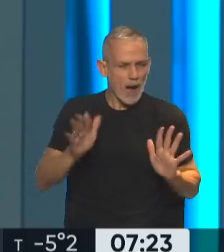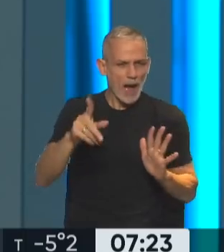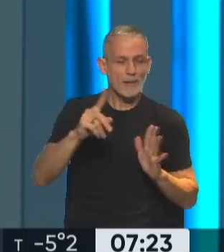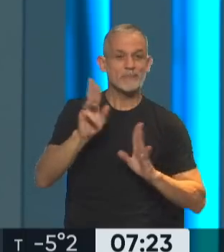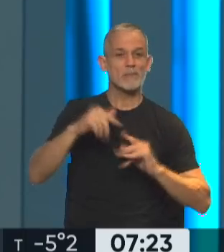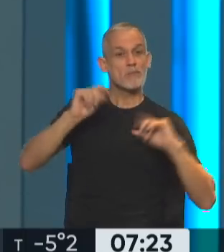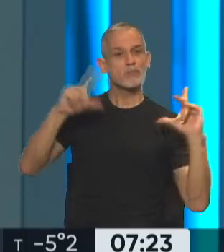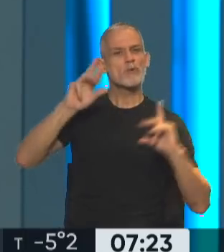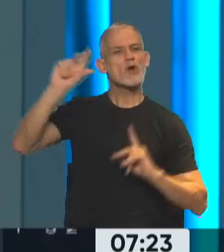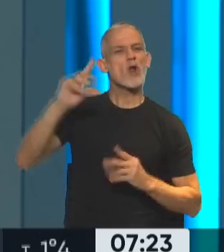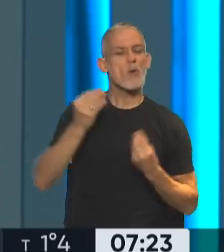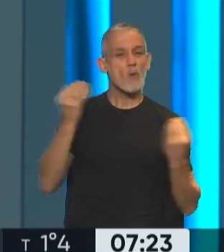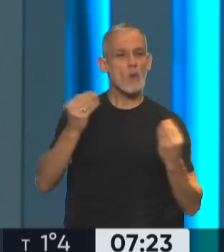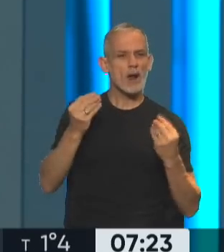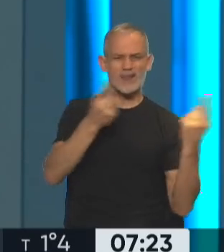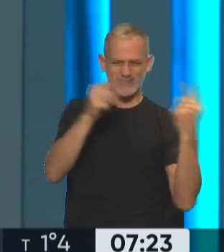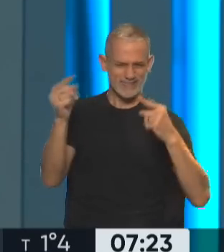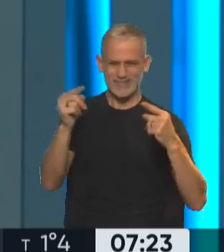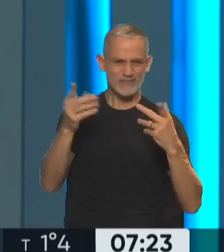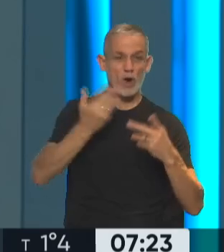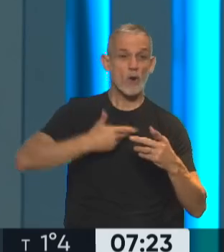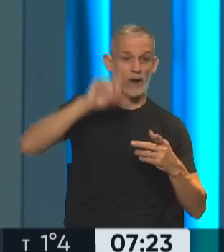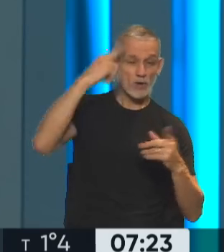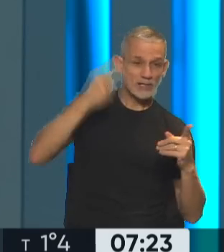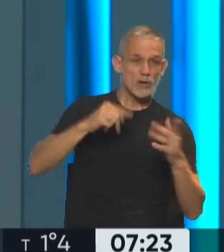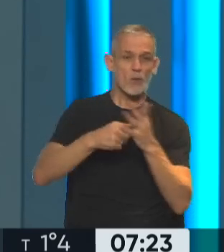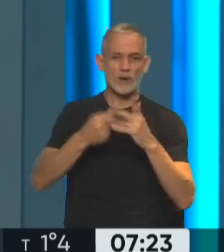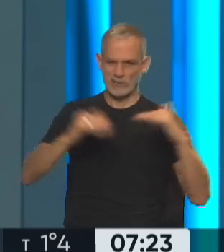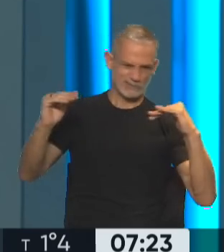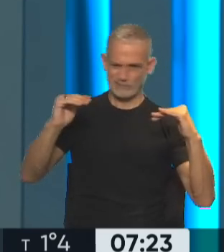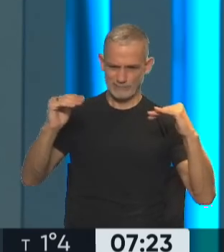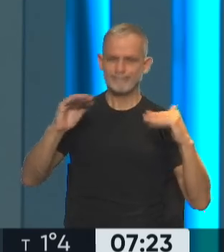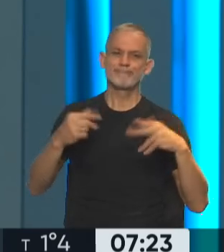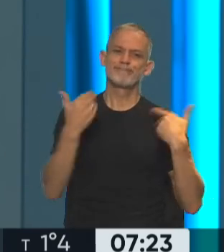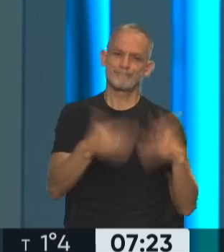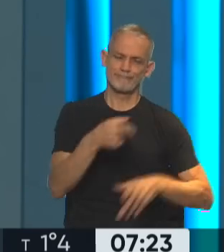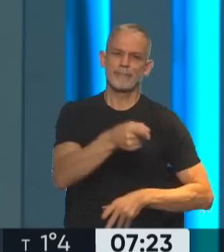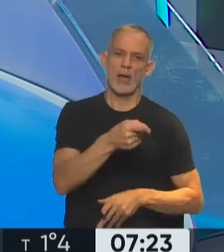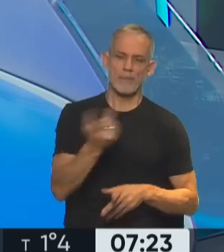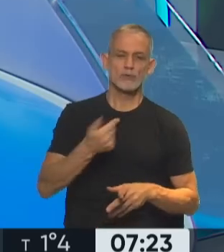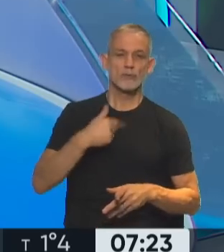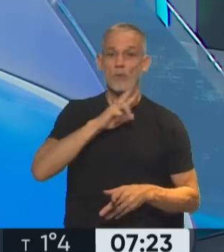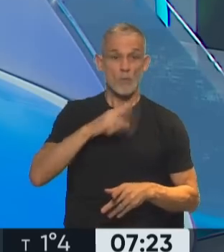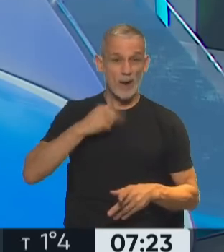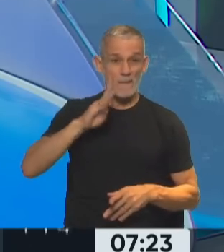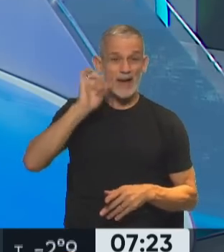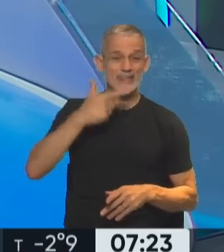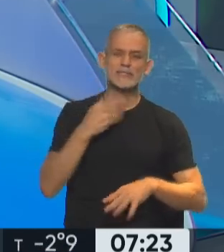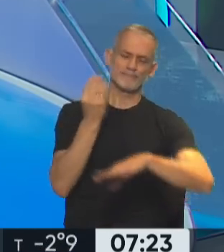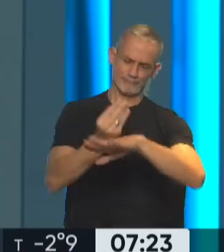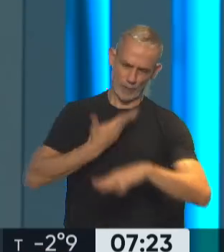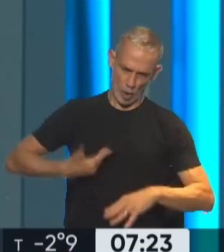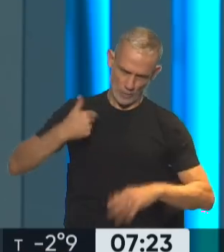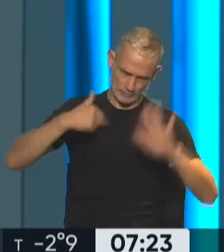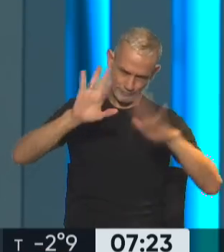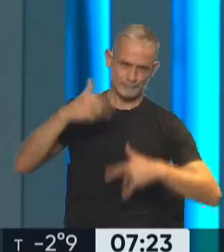rol protagónico en el diferendo del gobierno nacional con la ciudad de Buenos Aires por la exactamente. coparticipación, y fue ella en representación Exactamente, del gobierno